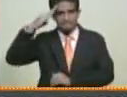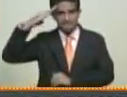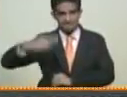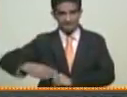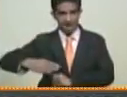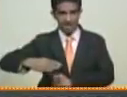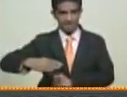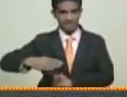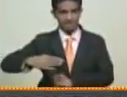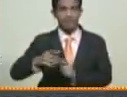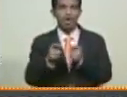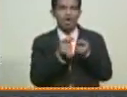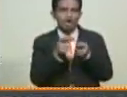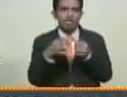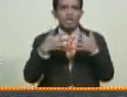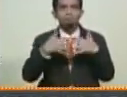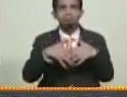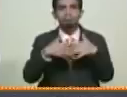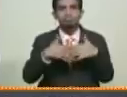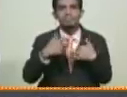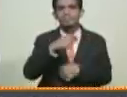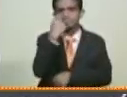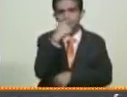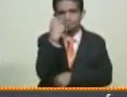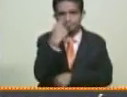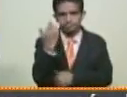Pero es la actitud guerrerista,